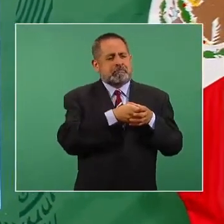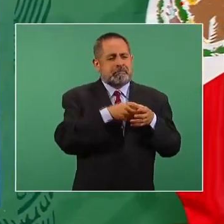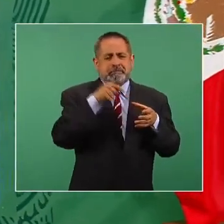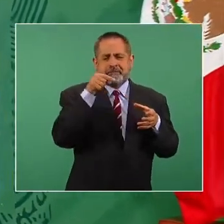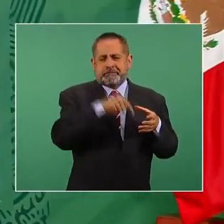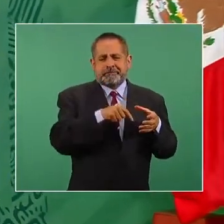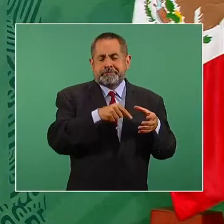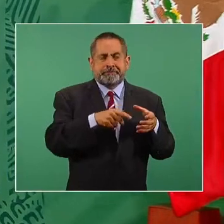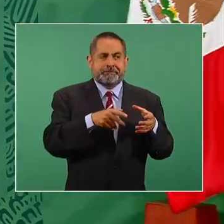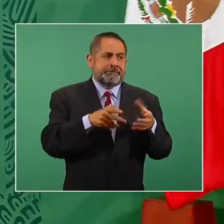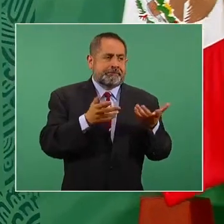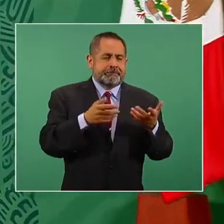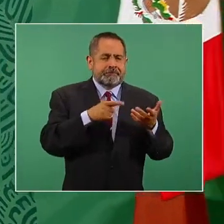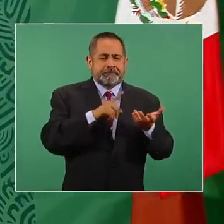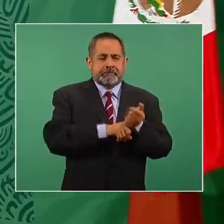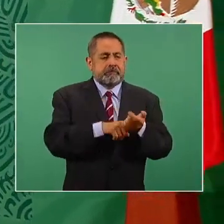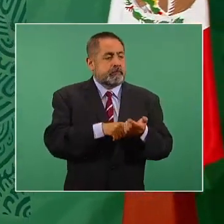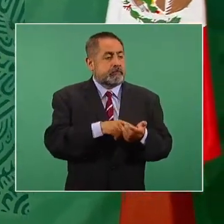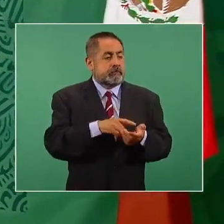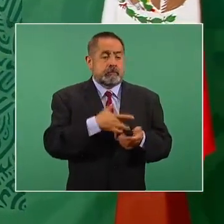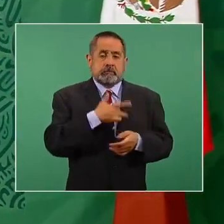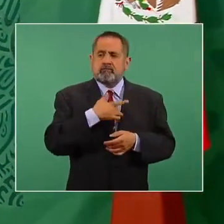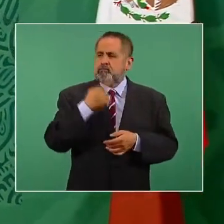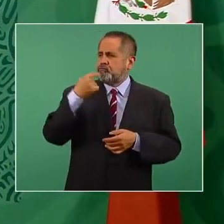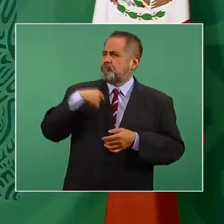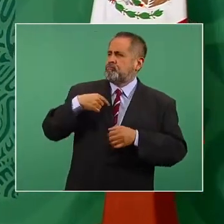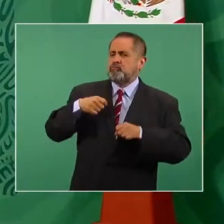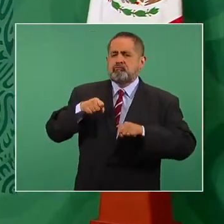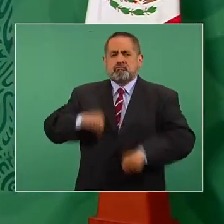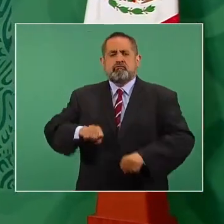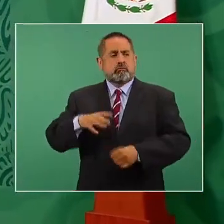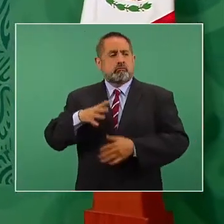que se sentían los dueños de México,